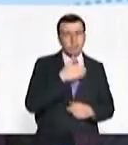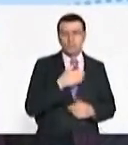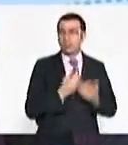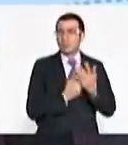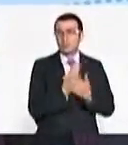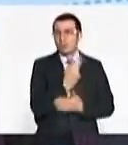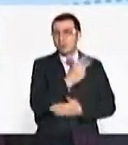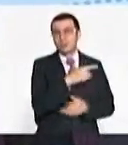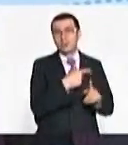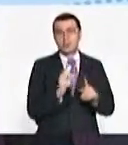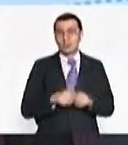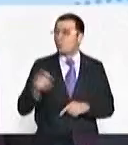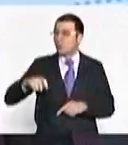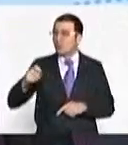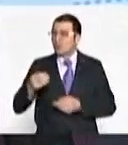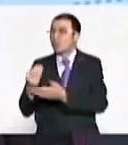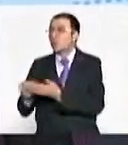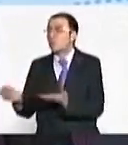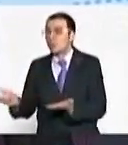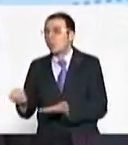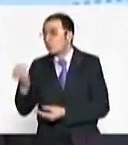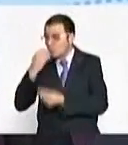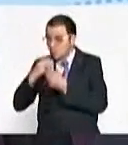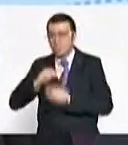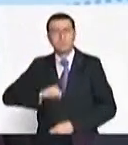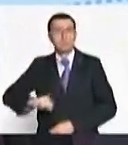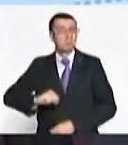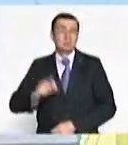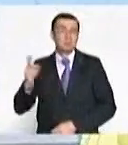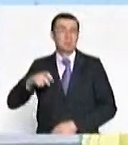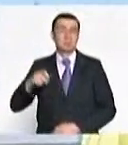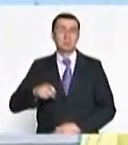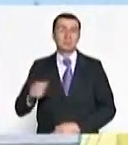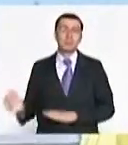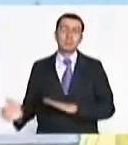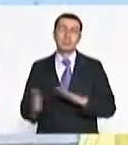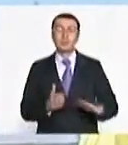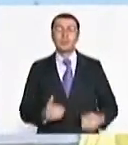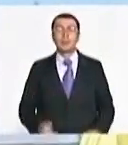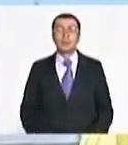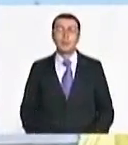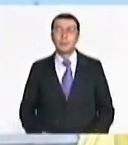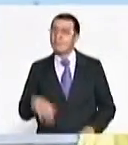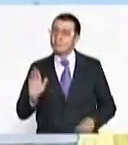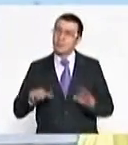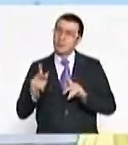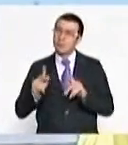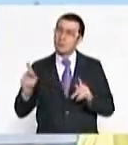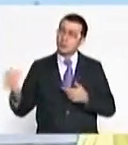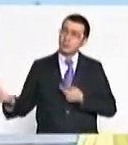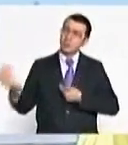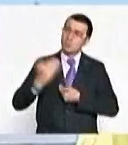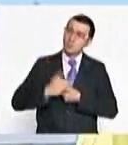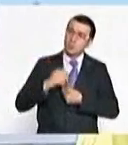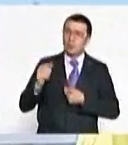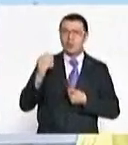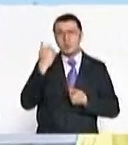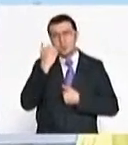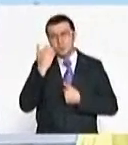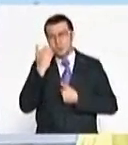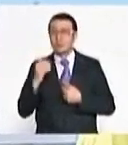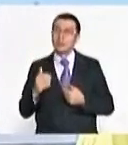C, no necesitas comprar suplementos como tal. Cuando vemos que nos llegan pacientes con estados terminales a la